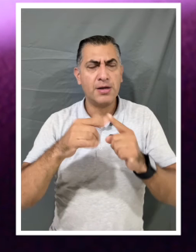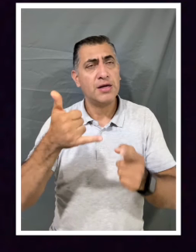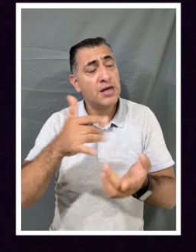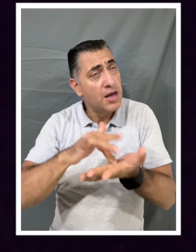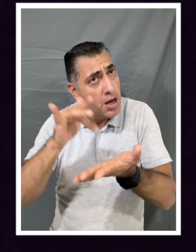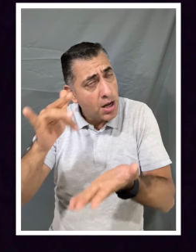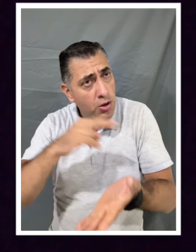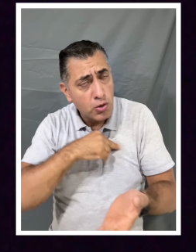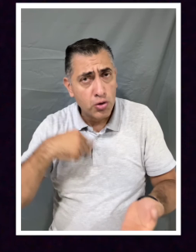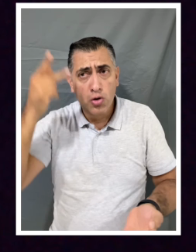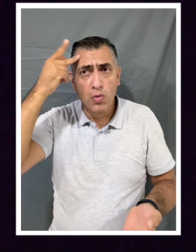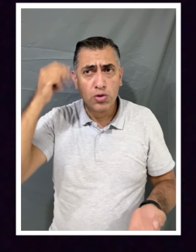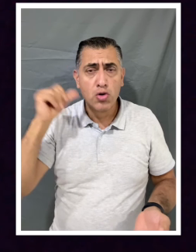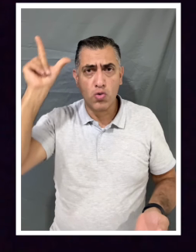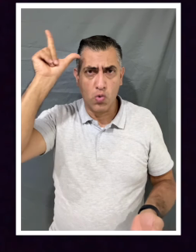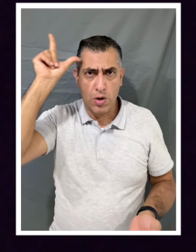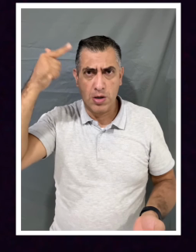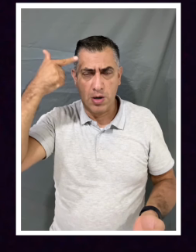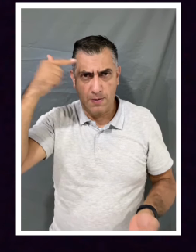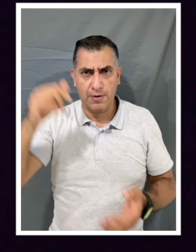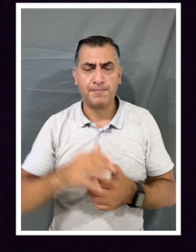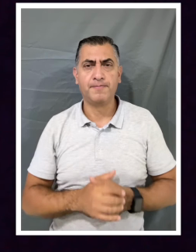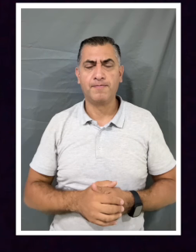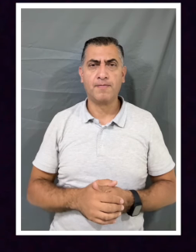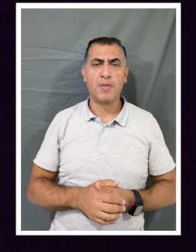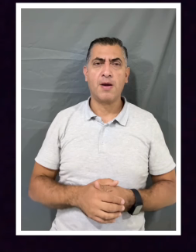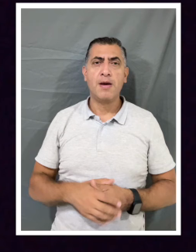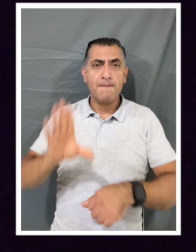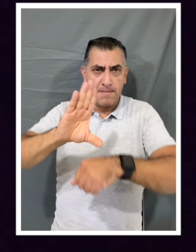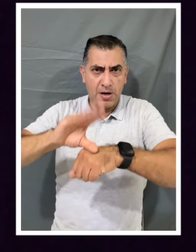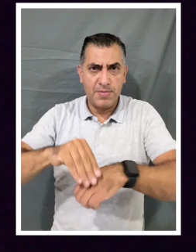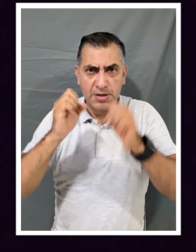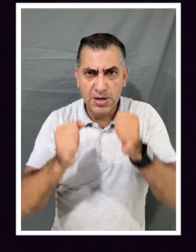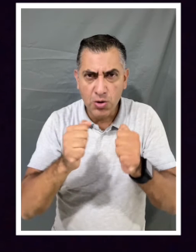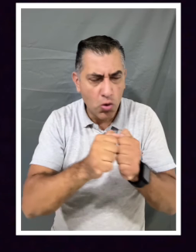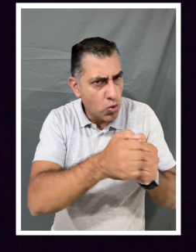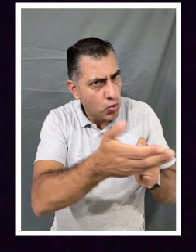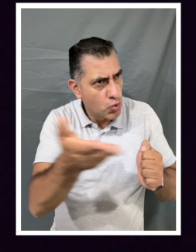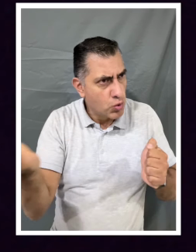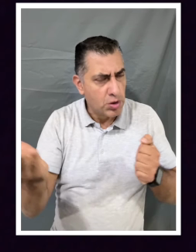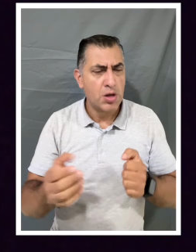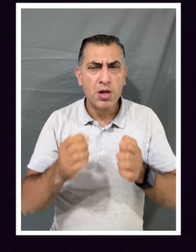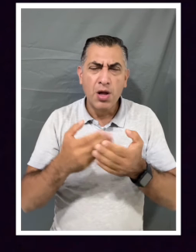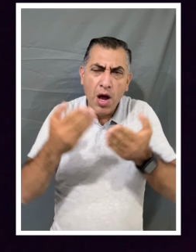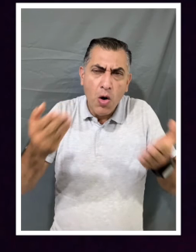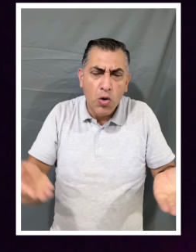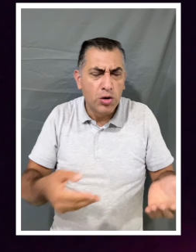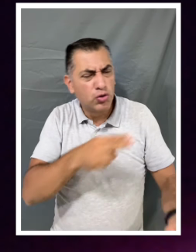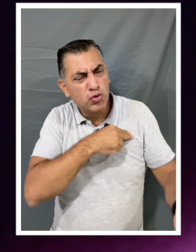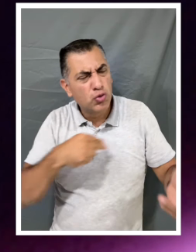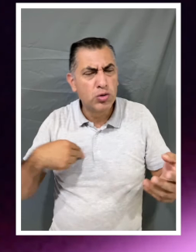oportunidad el día de hoy de compartir este mensaje con ustedes como saben estamos en la serie la iglesia y hemos estado